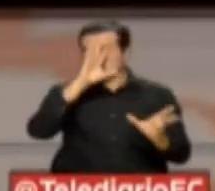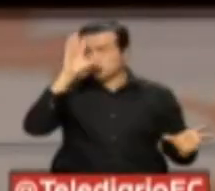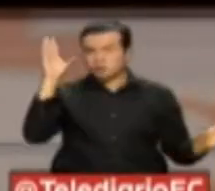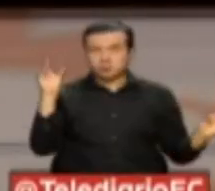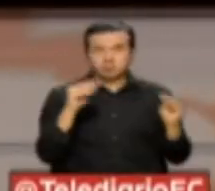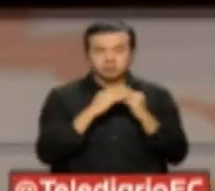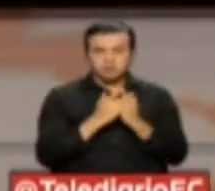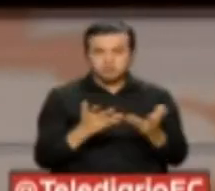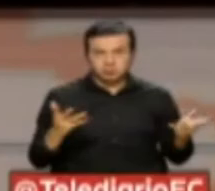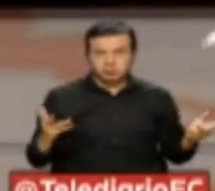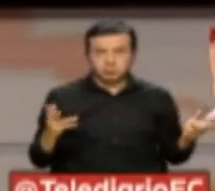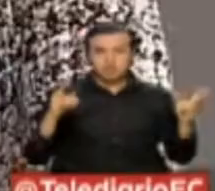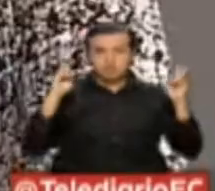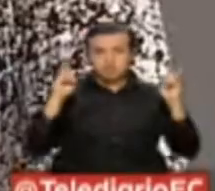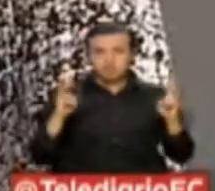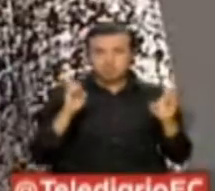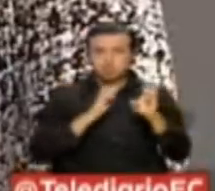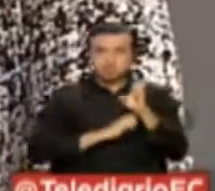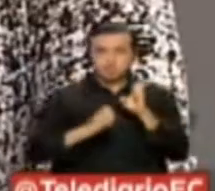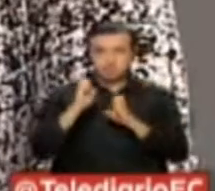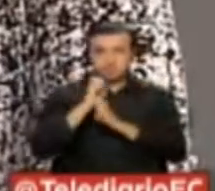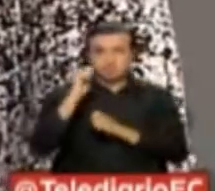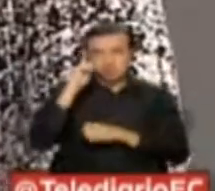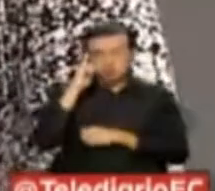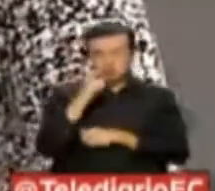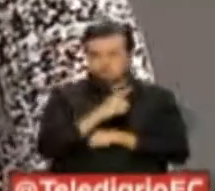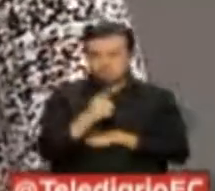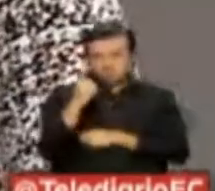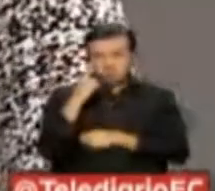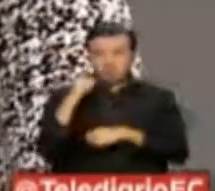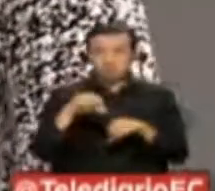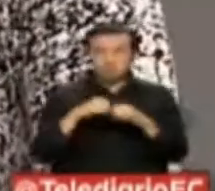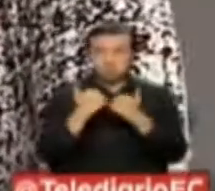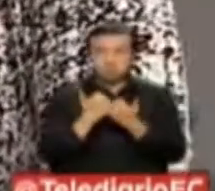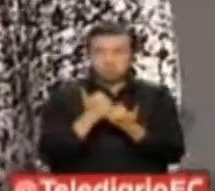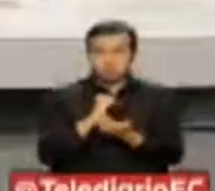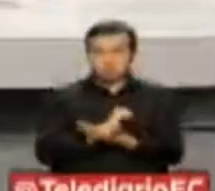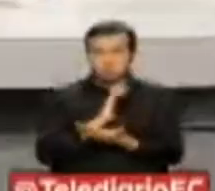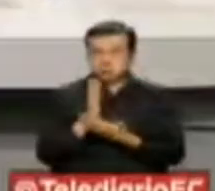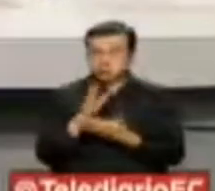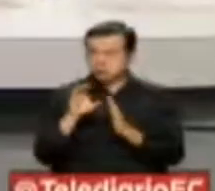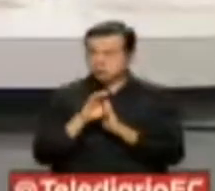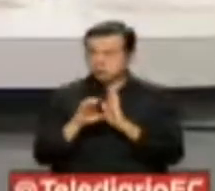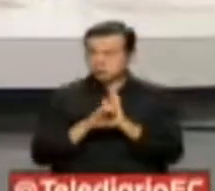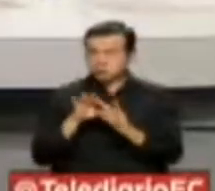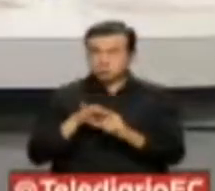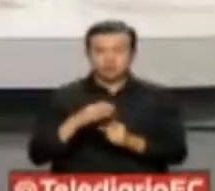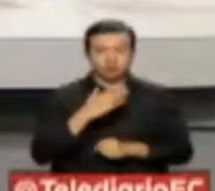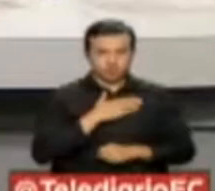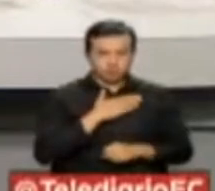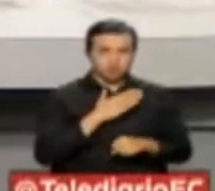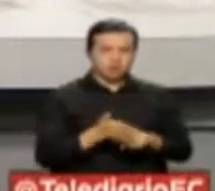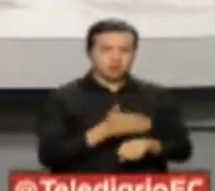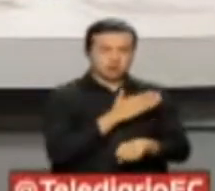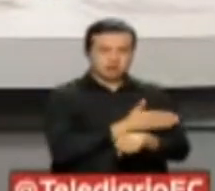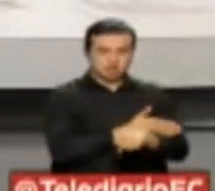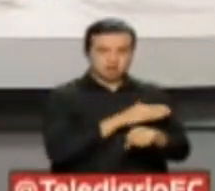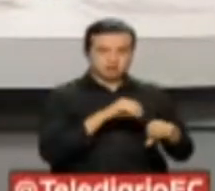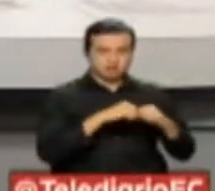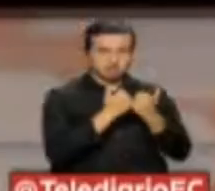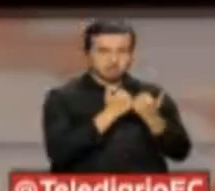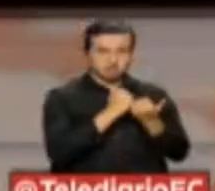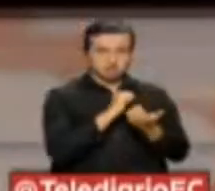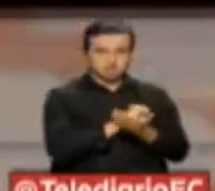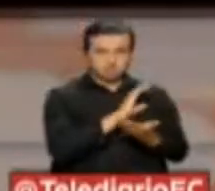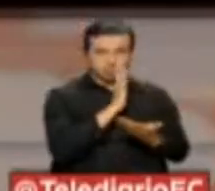en todo lo que se refiera estructura del estado tal vez una asamblea constituyente cuando yo estuve en montecristi yo